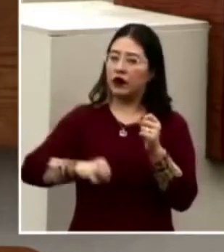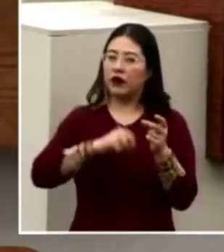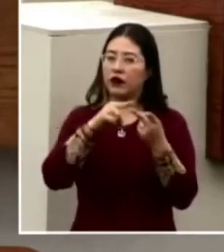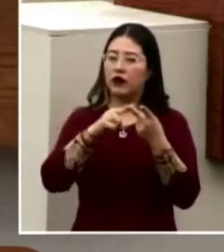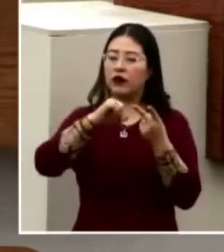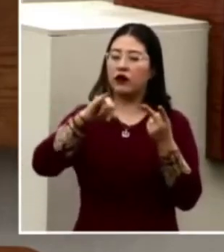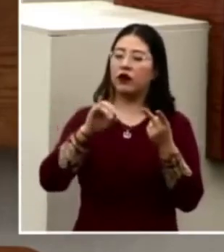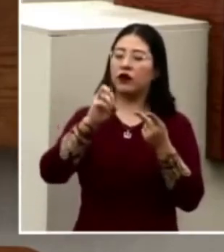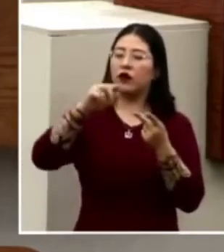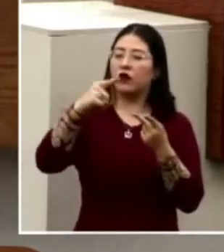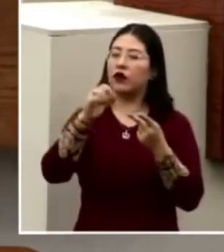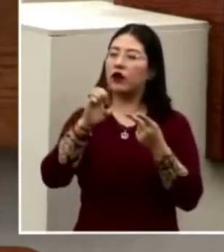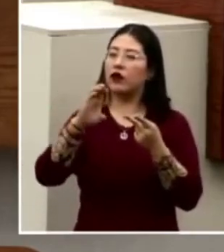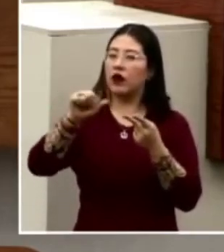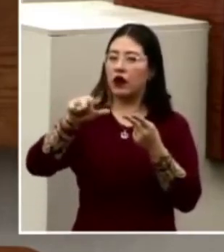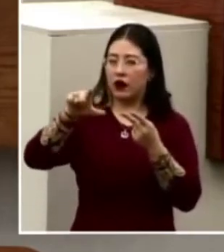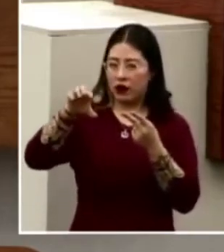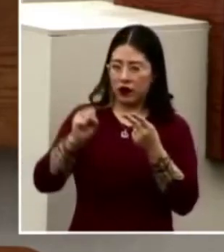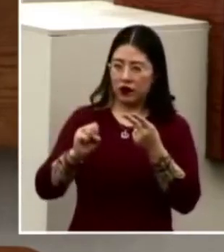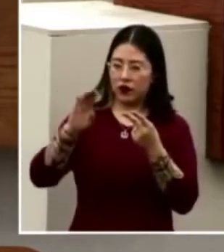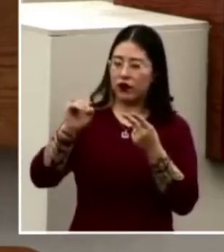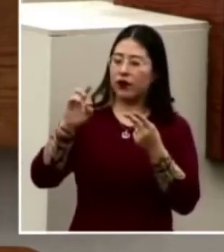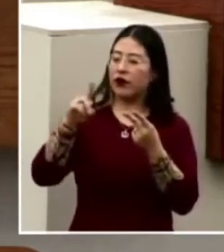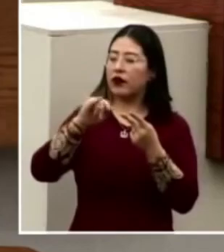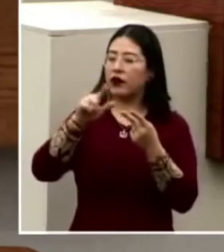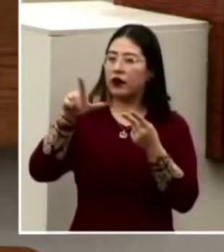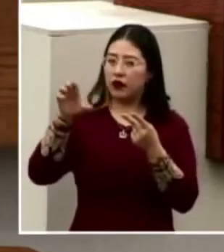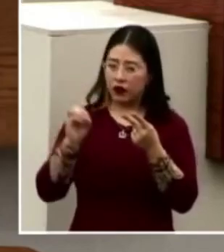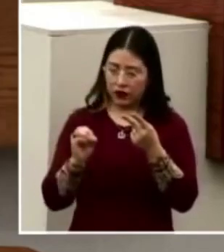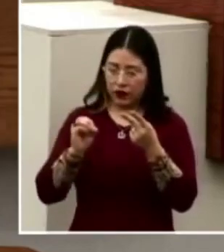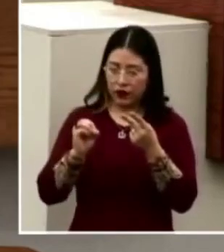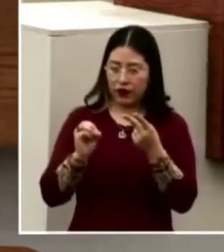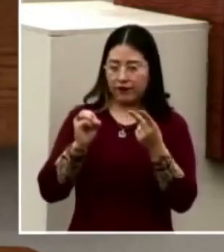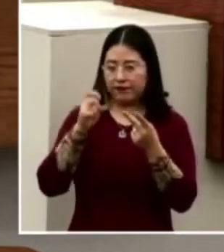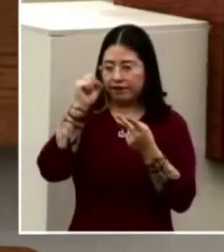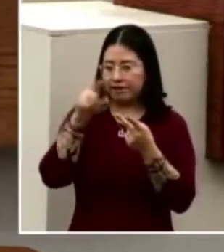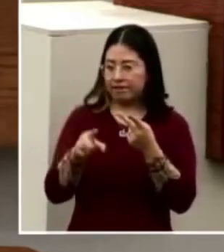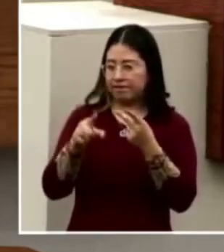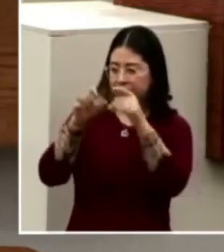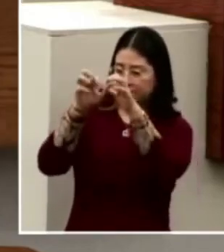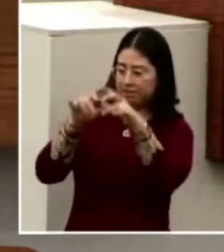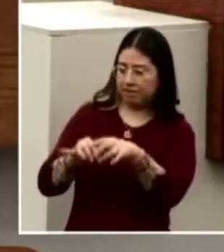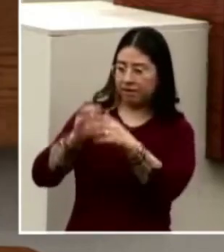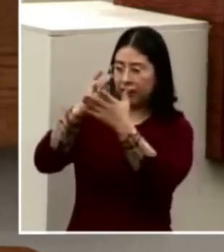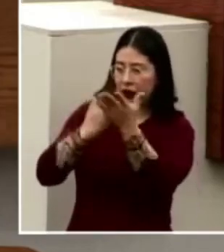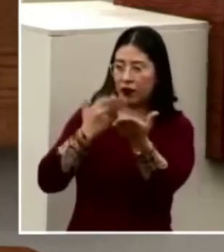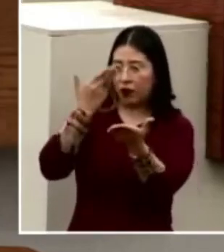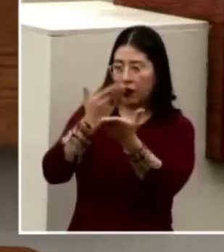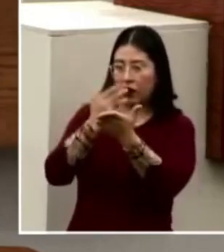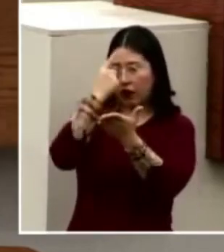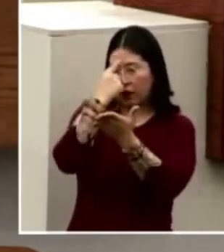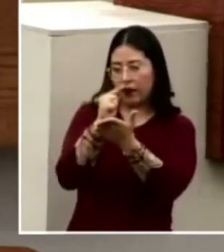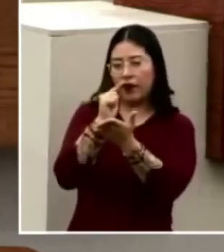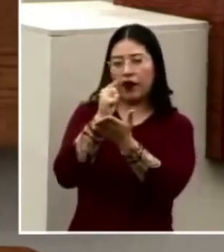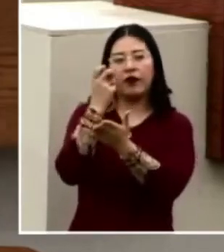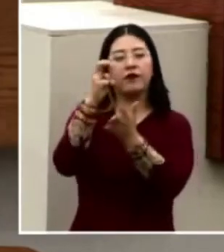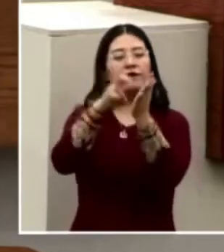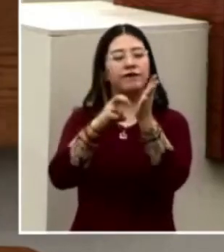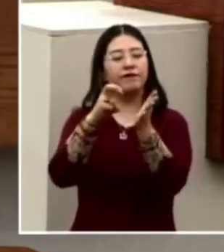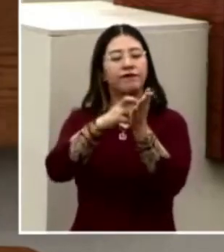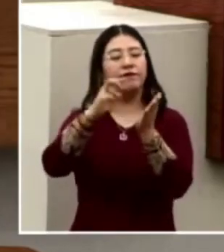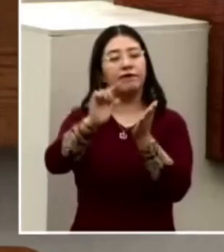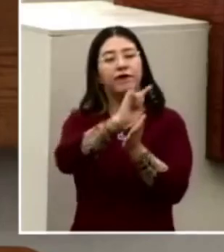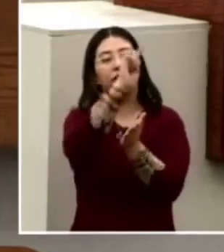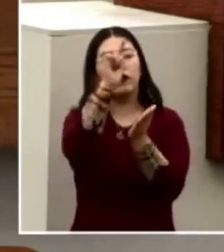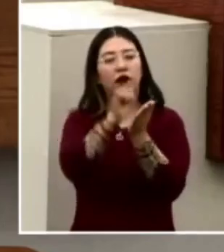Jorge Carlos Ramírez Marín, quienes redactaron una propuesta de adendas a esta reforma